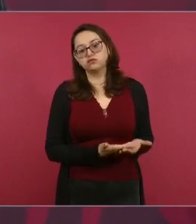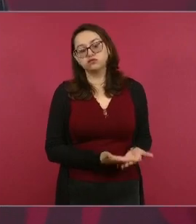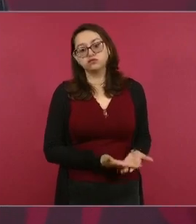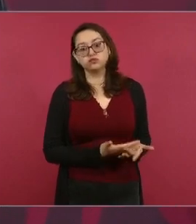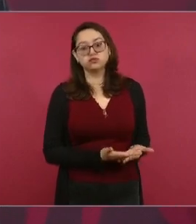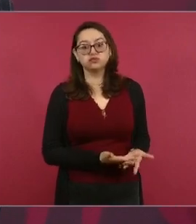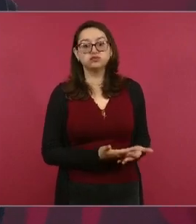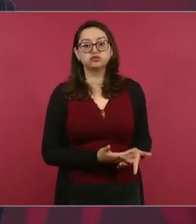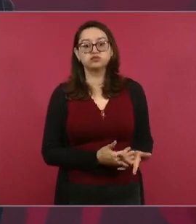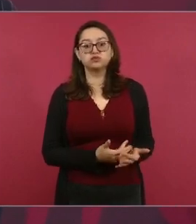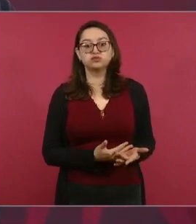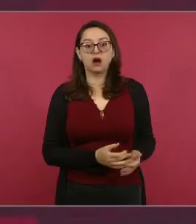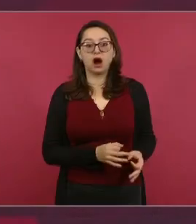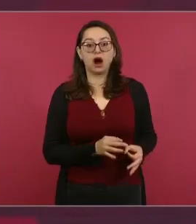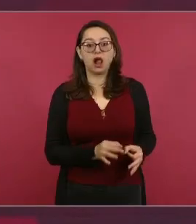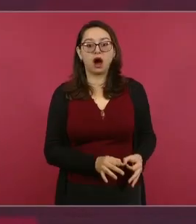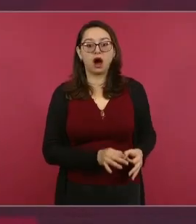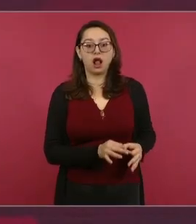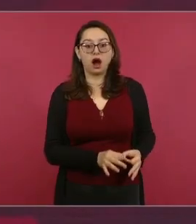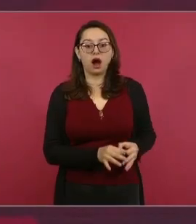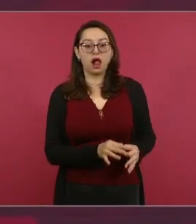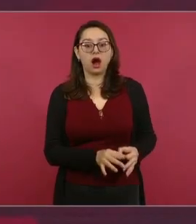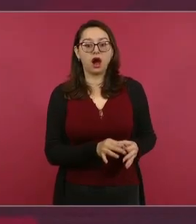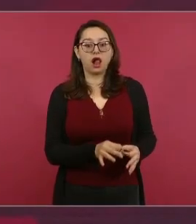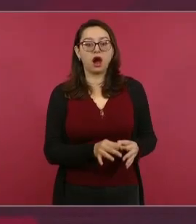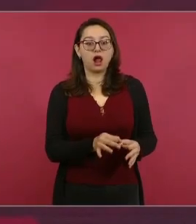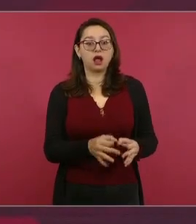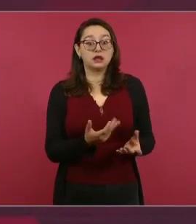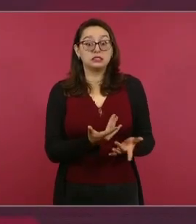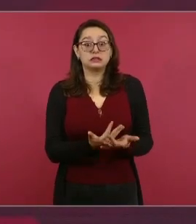meter el expediente en un cajón.